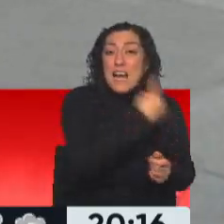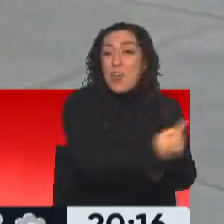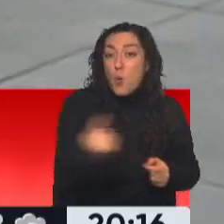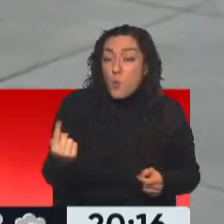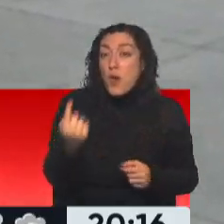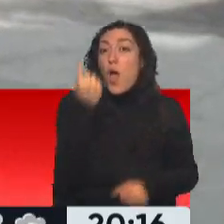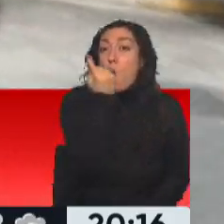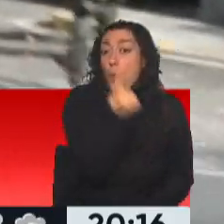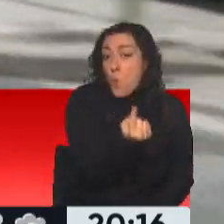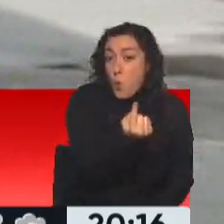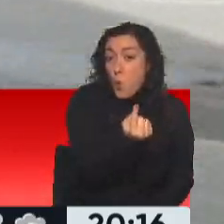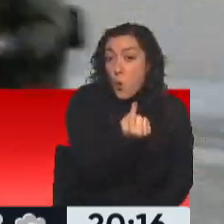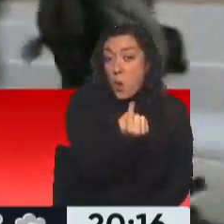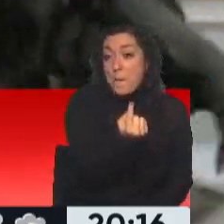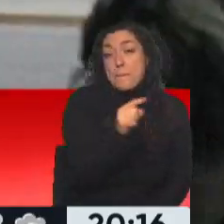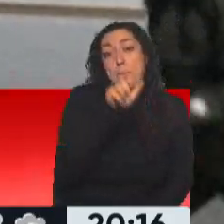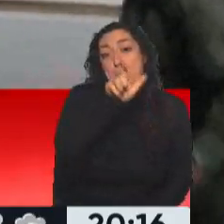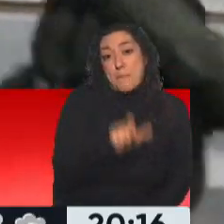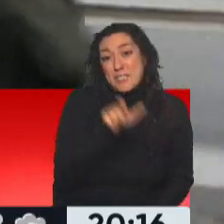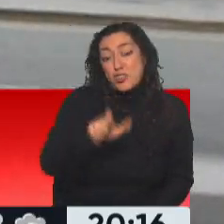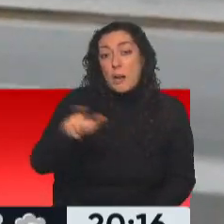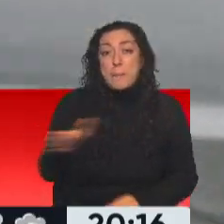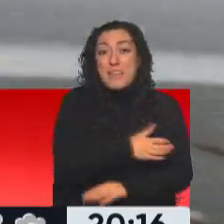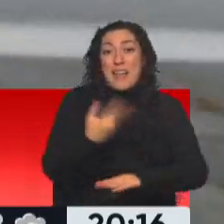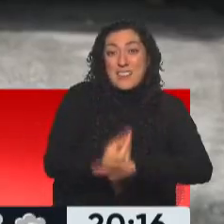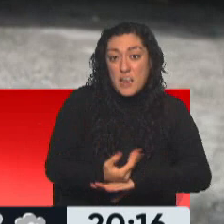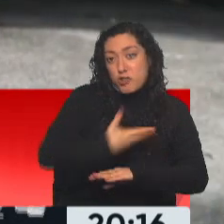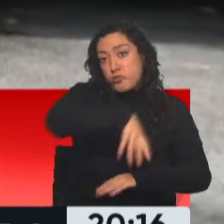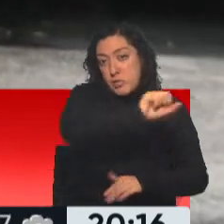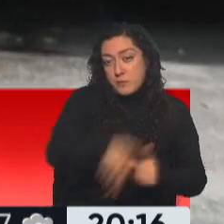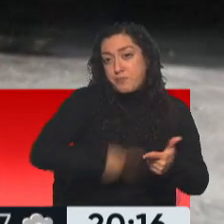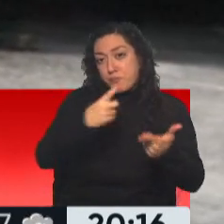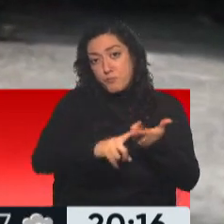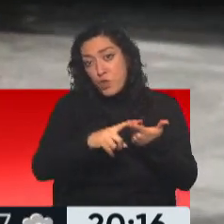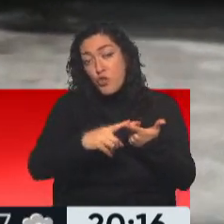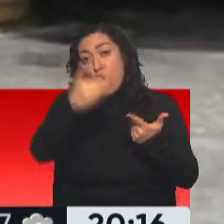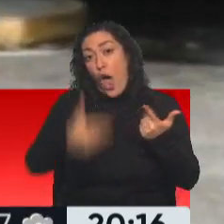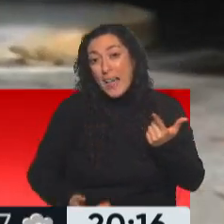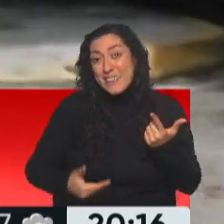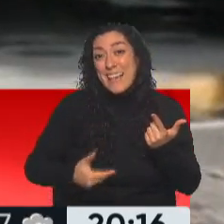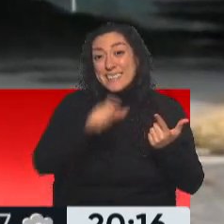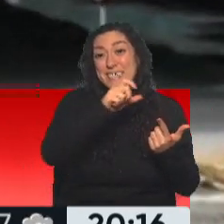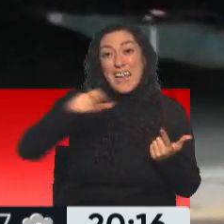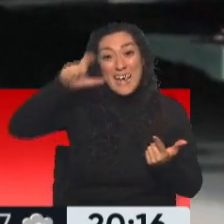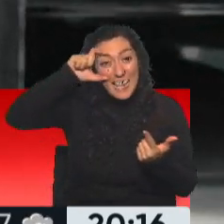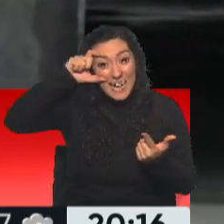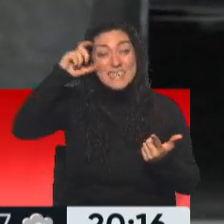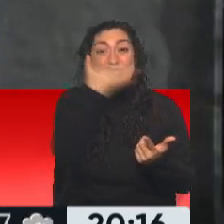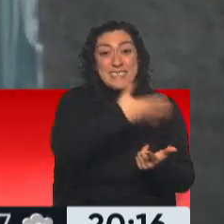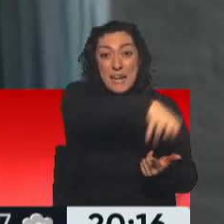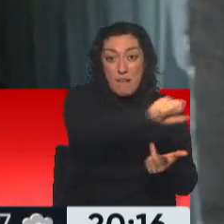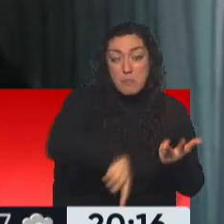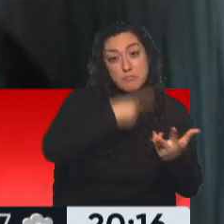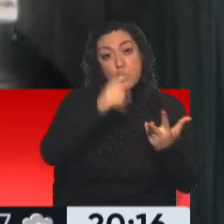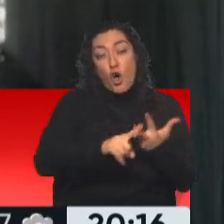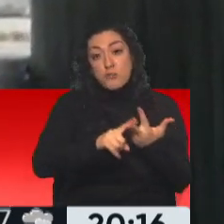llevan cada uno de los candidatos, otra acta se la lleva el CNE y otra acta